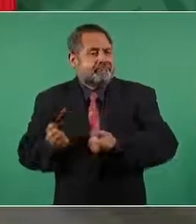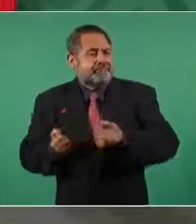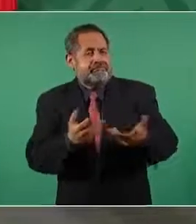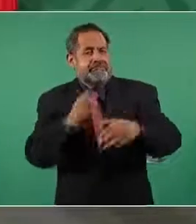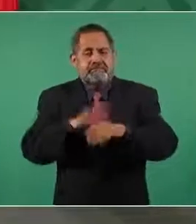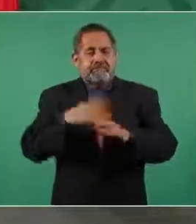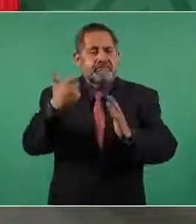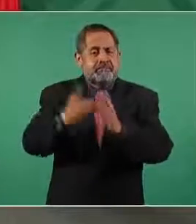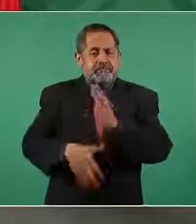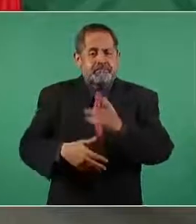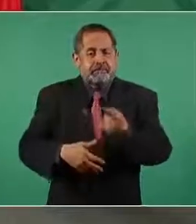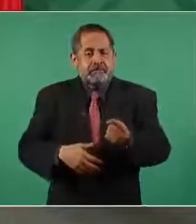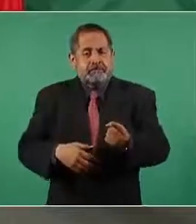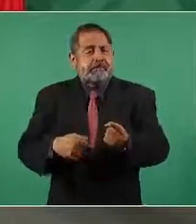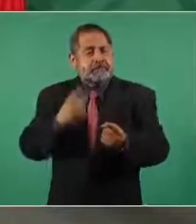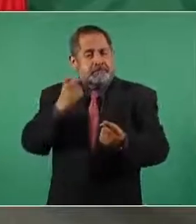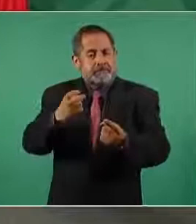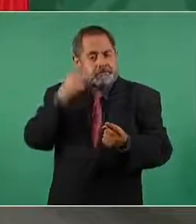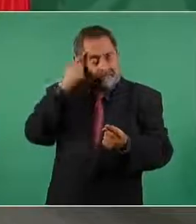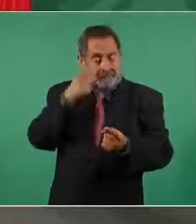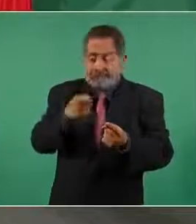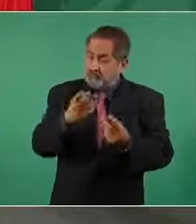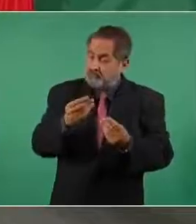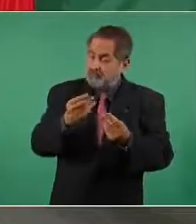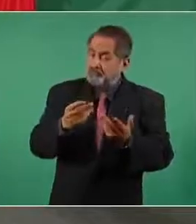Sobre eso estamos hablando mucho